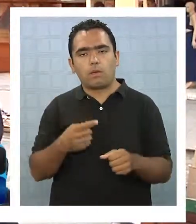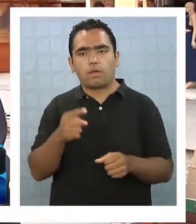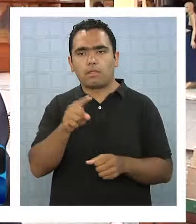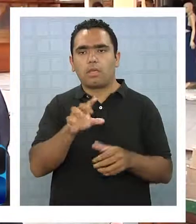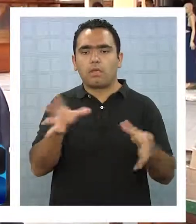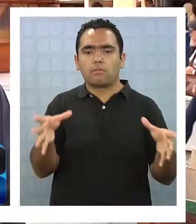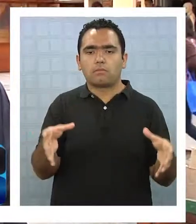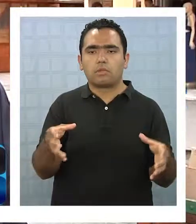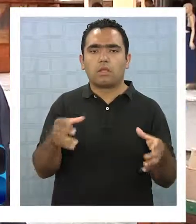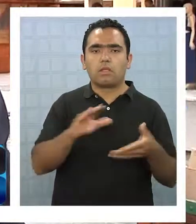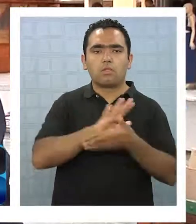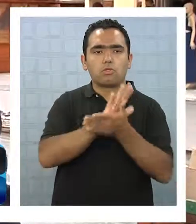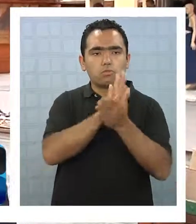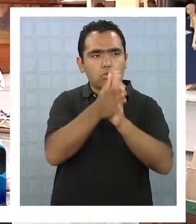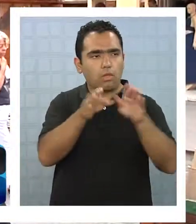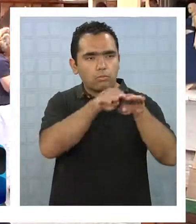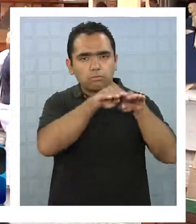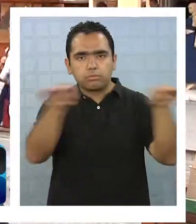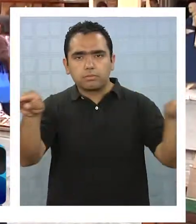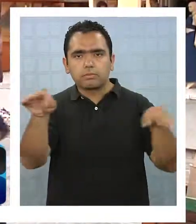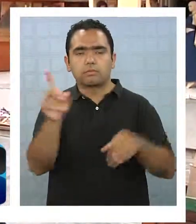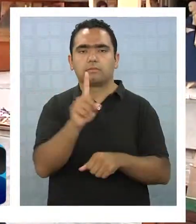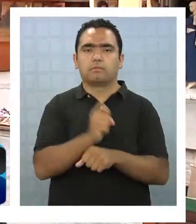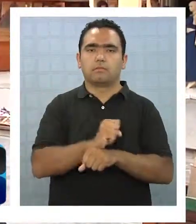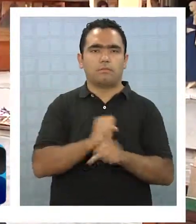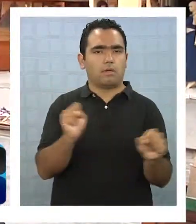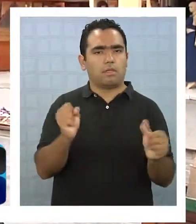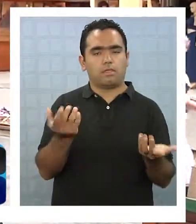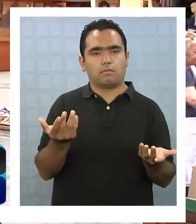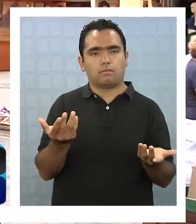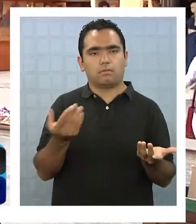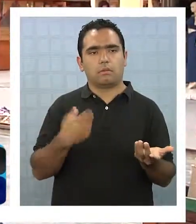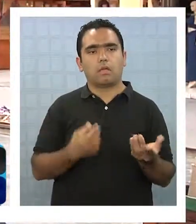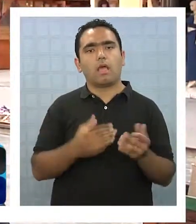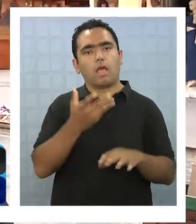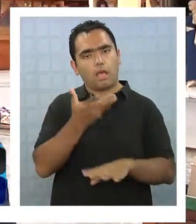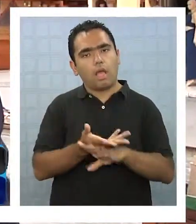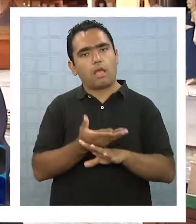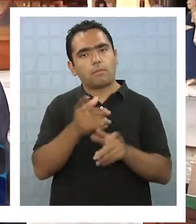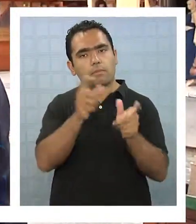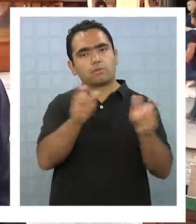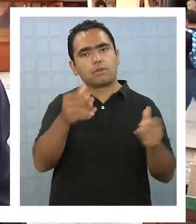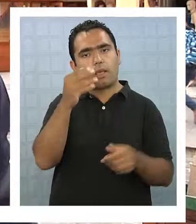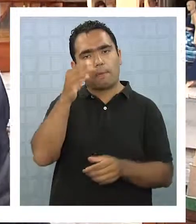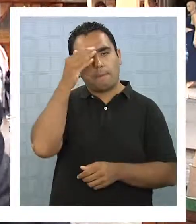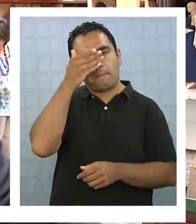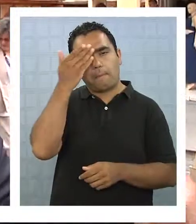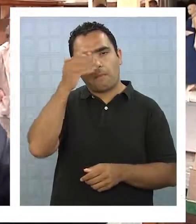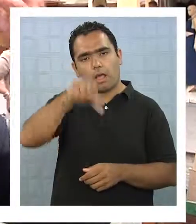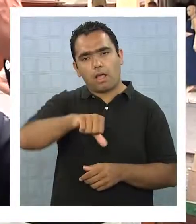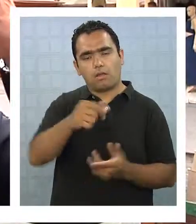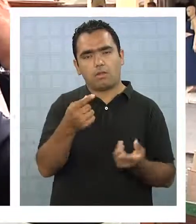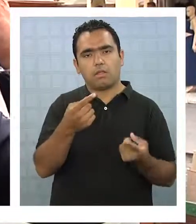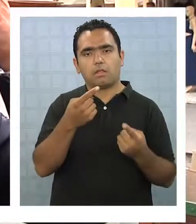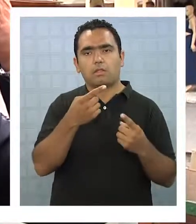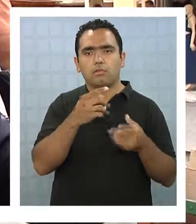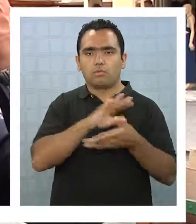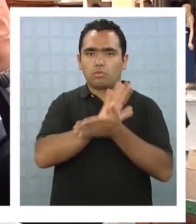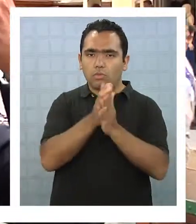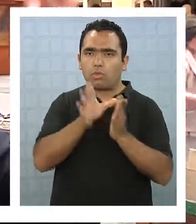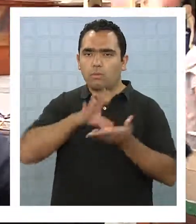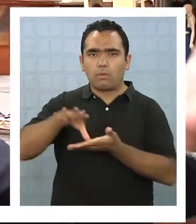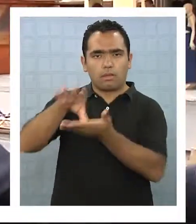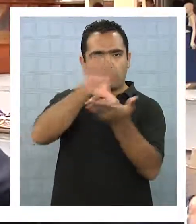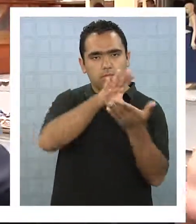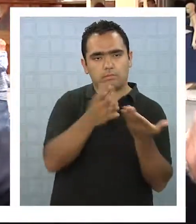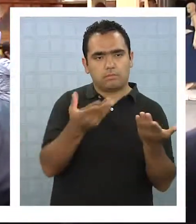bolsa a todos los extranjeros. Hay malos en todos los países. Yo estoy muy relacionado con el tema de inmigración, inmigratorio